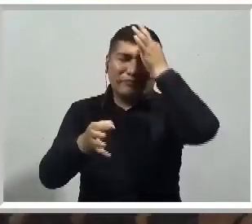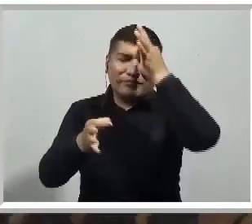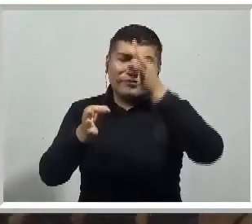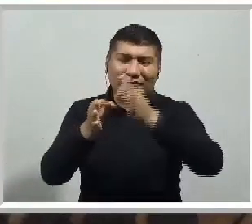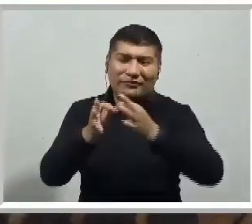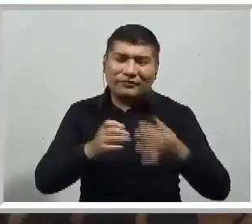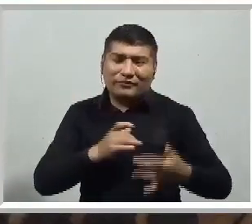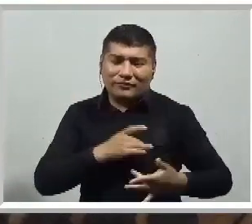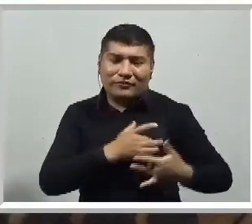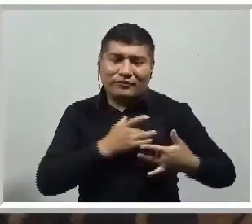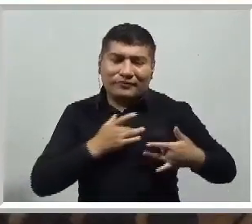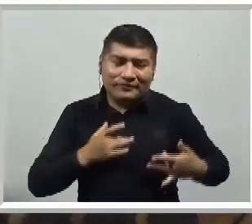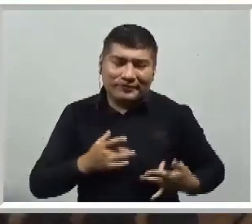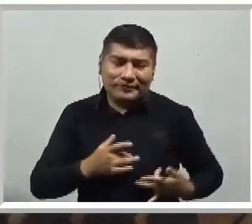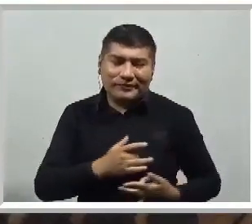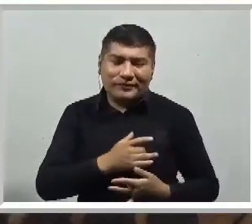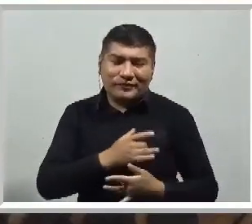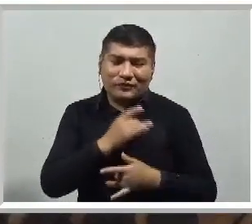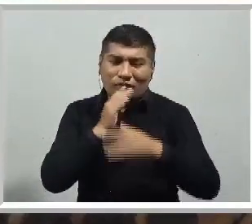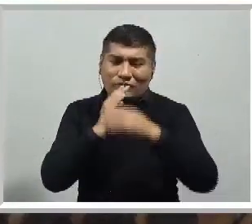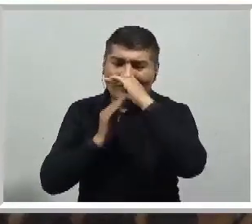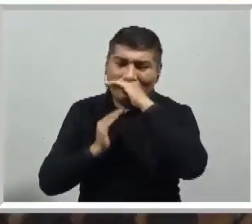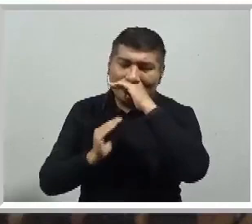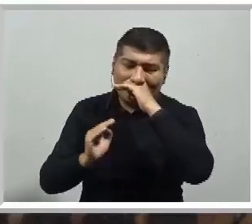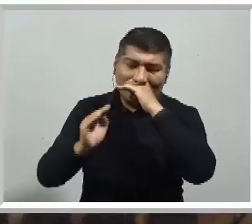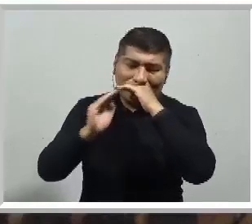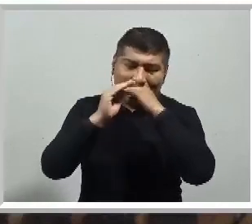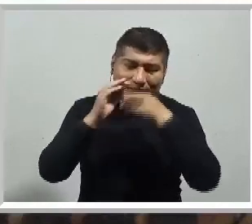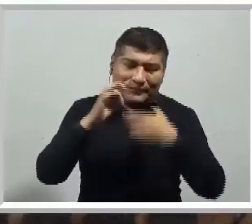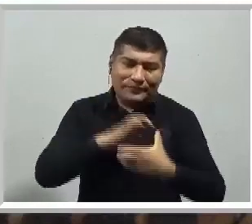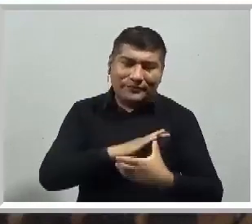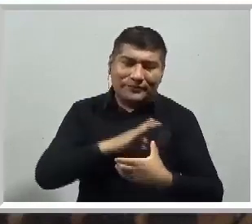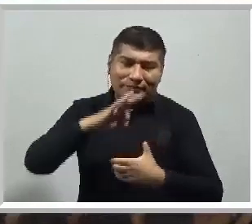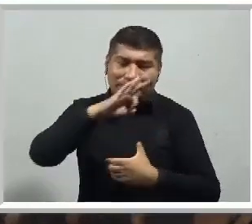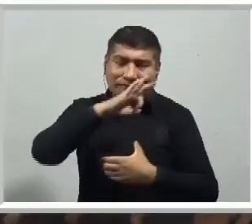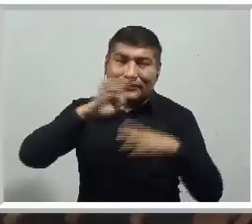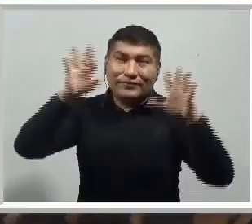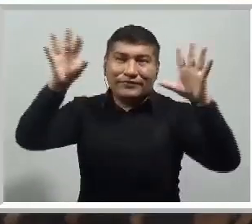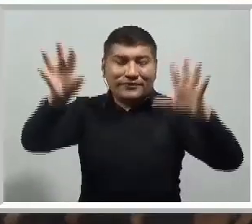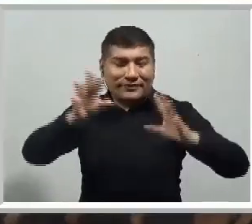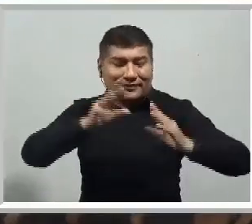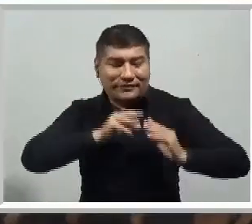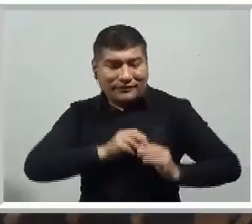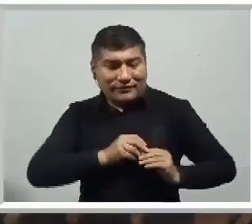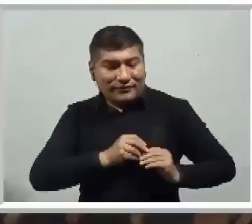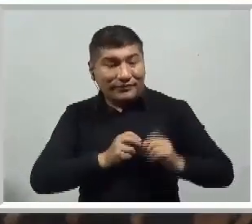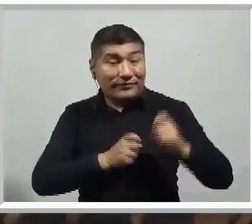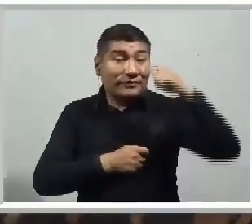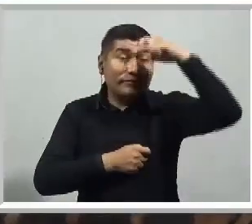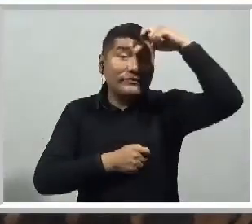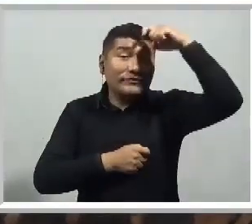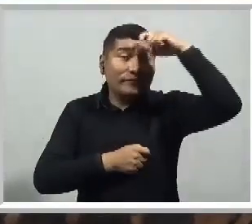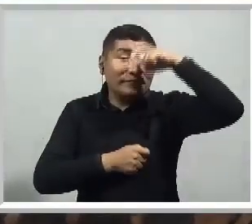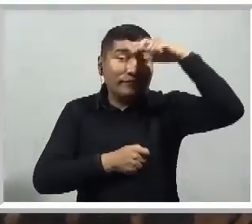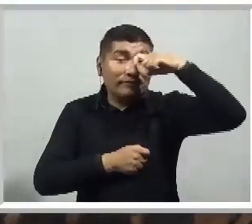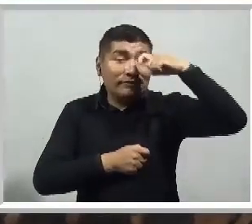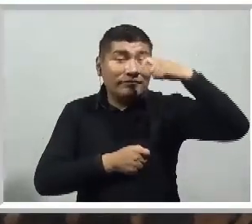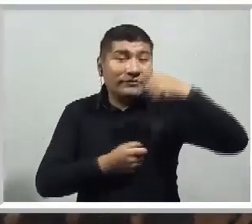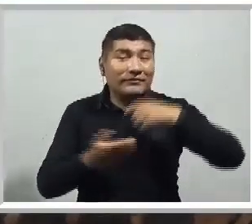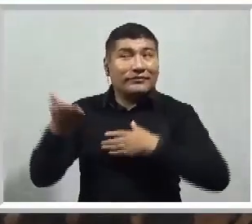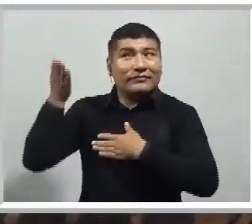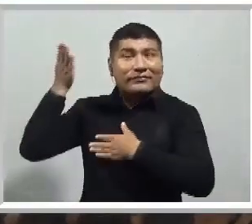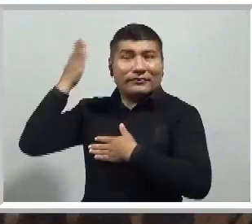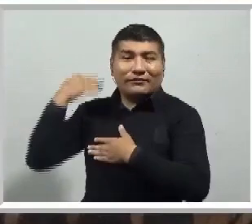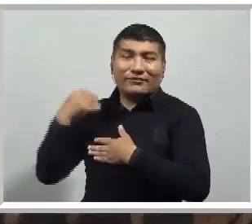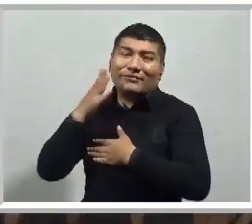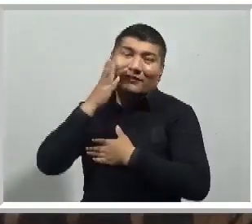humilde, con espíritu acogedor y la sabiduría que viene de sus años de servicio